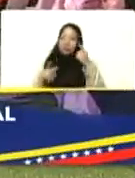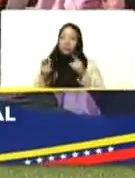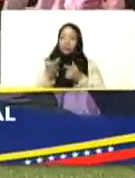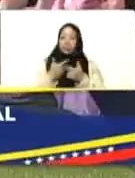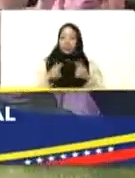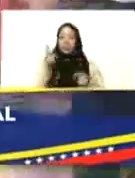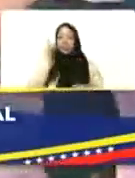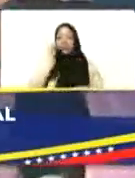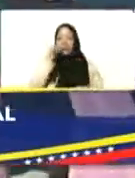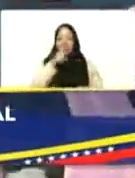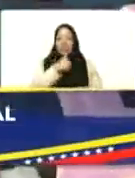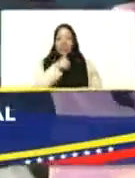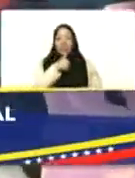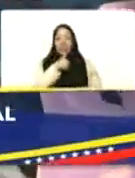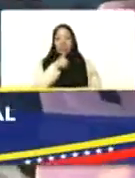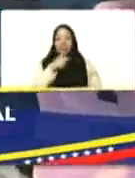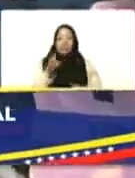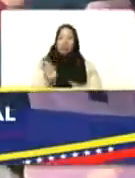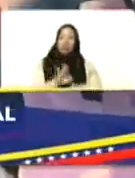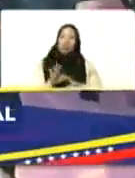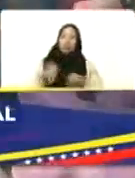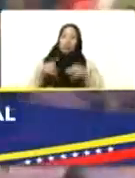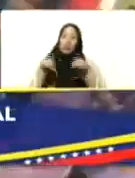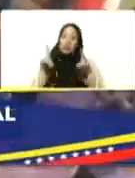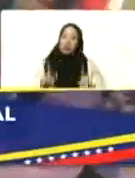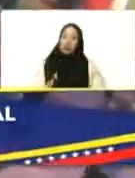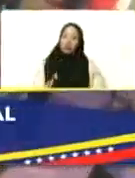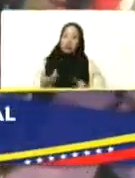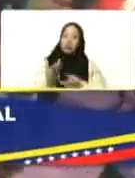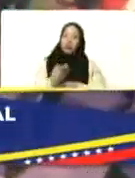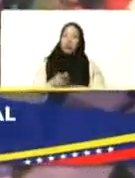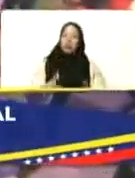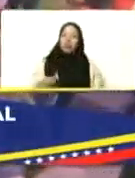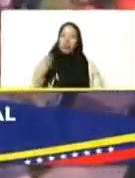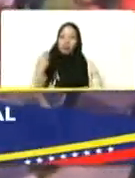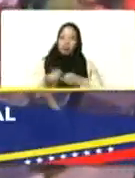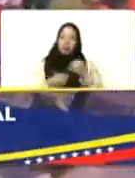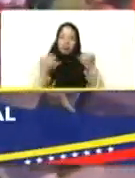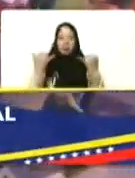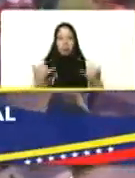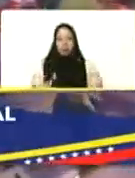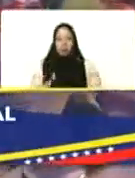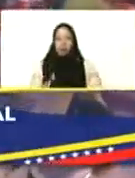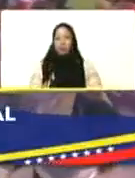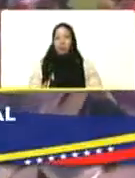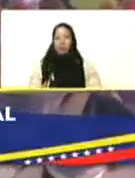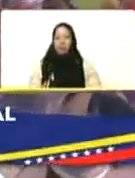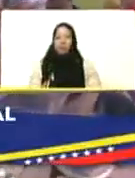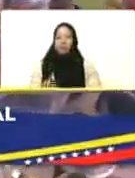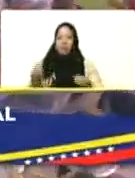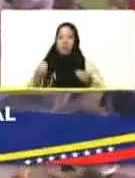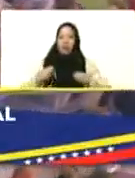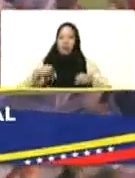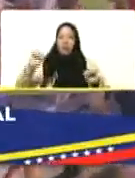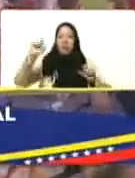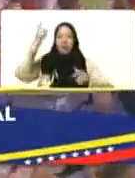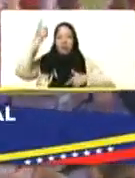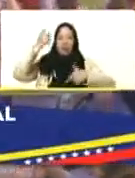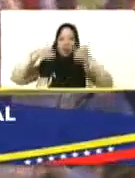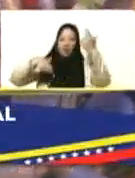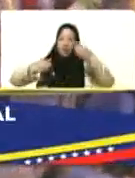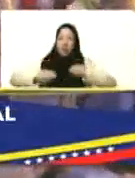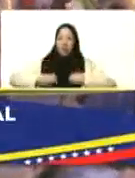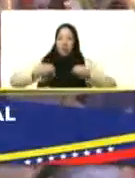usted es quien lo va a declarar, presidente. ¡Viva Chávez y